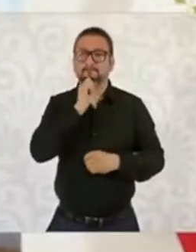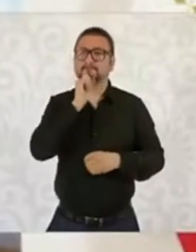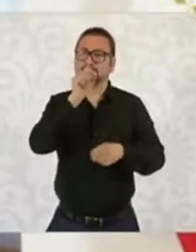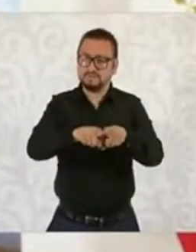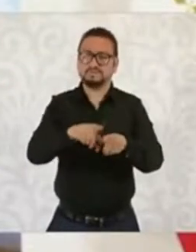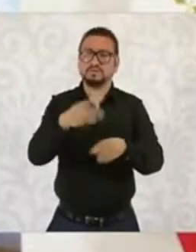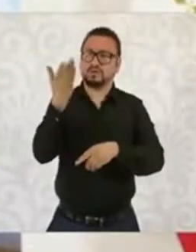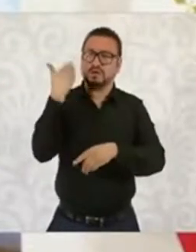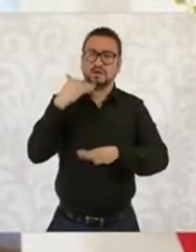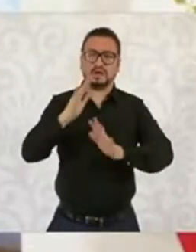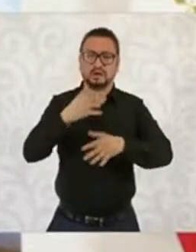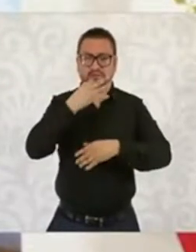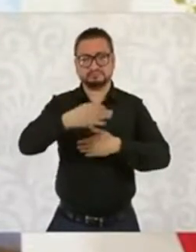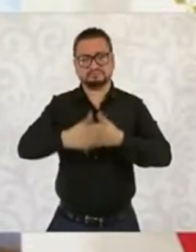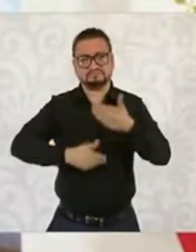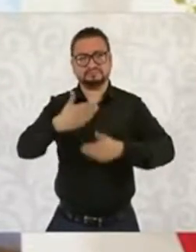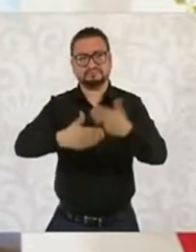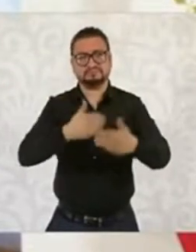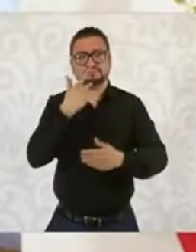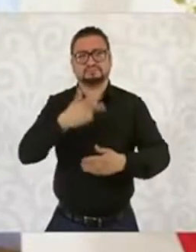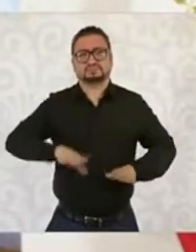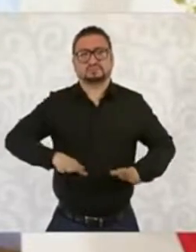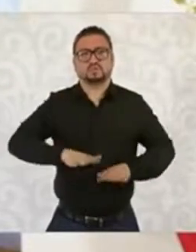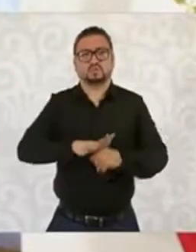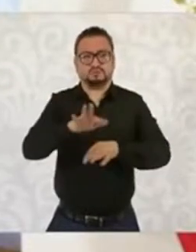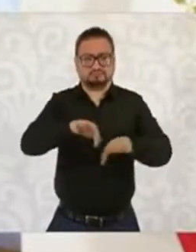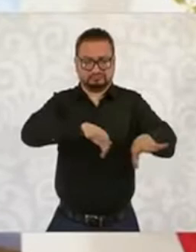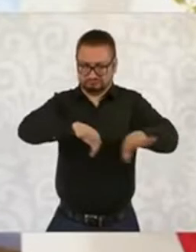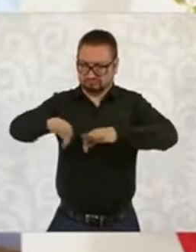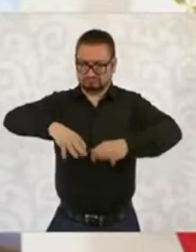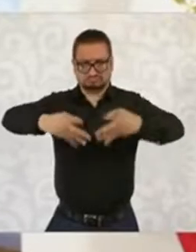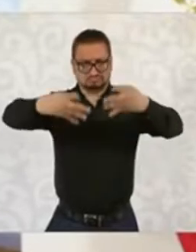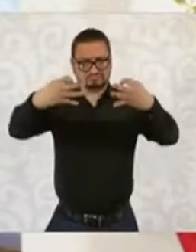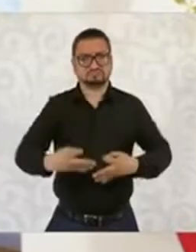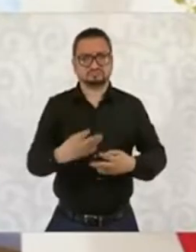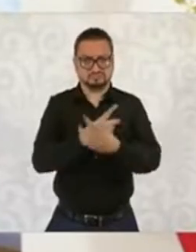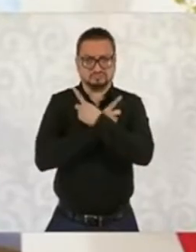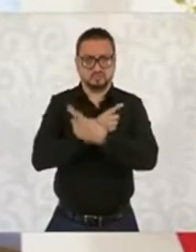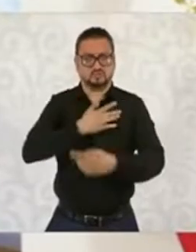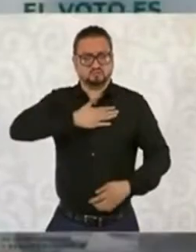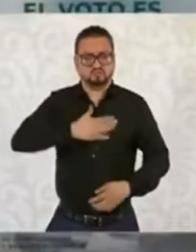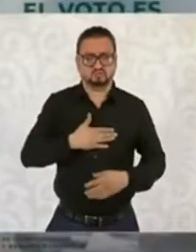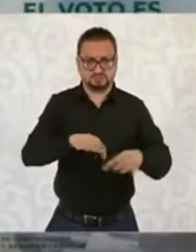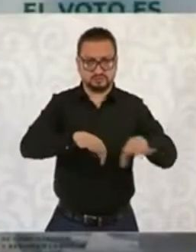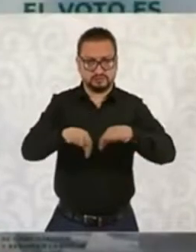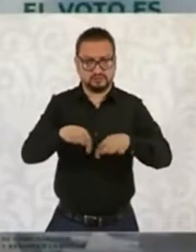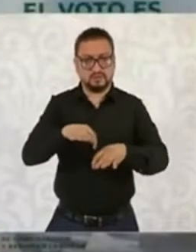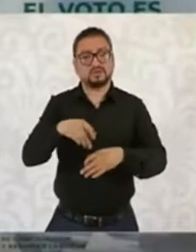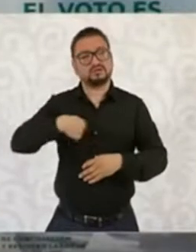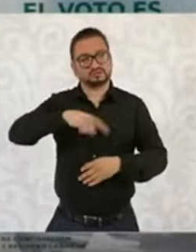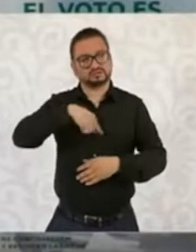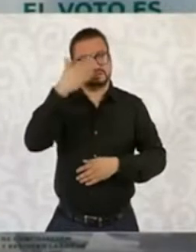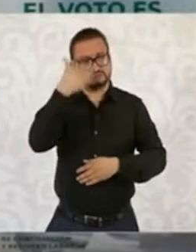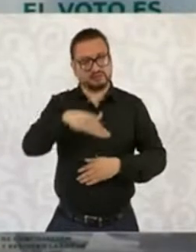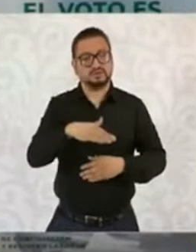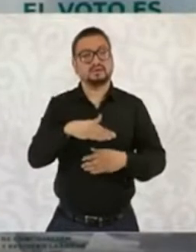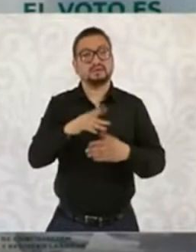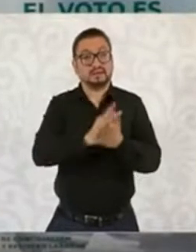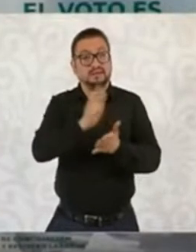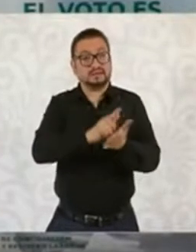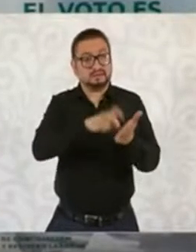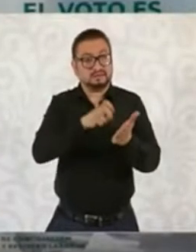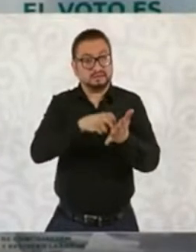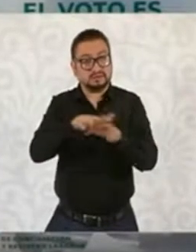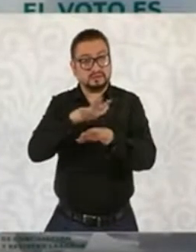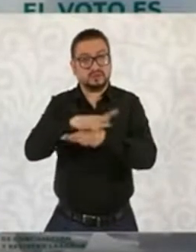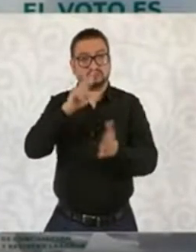muchísimo esto en mejora de condiciones para el trabajo digno y justicia laboral. Como saben, también vivimos una reforma en esta materia en el